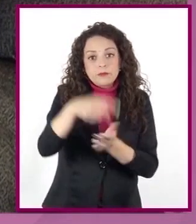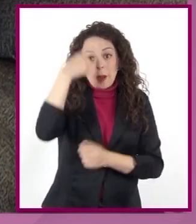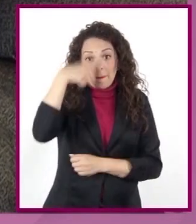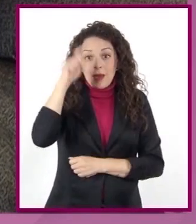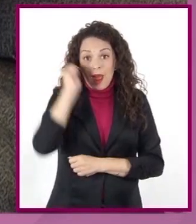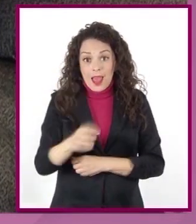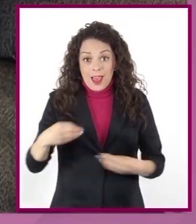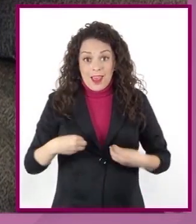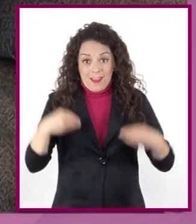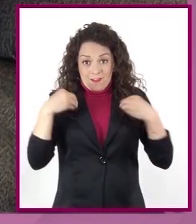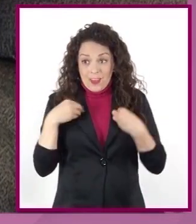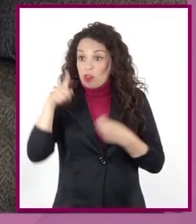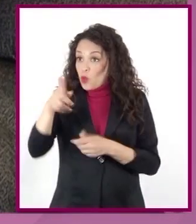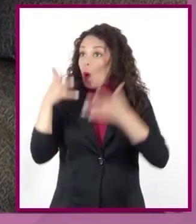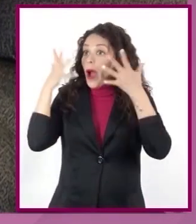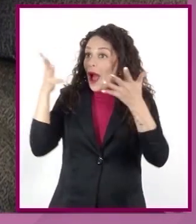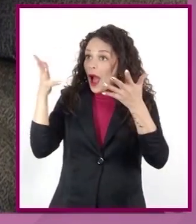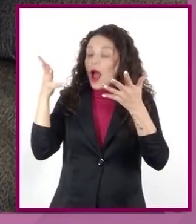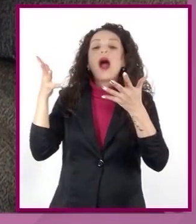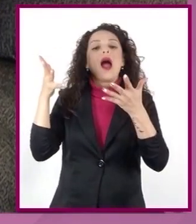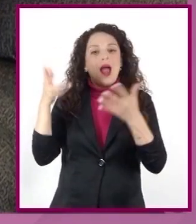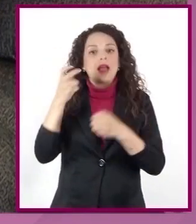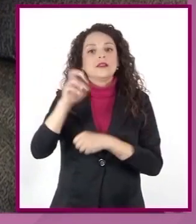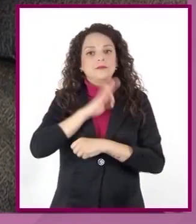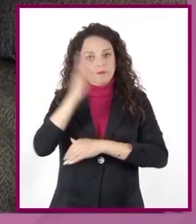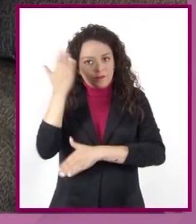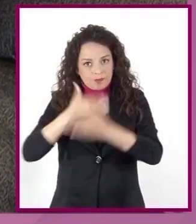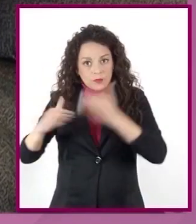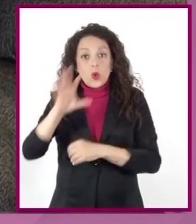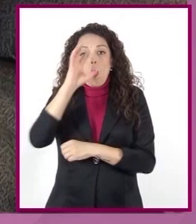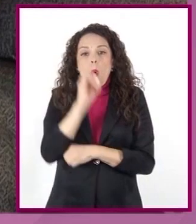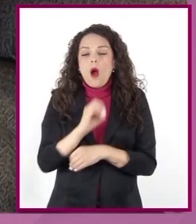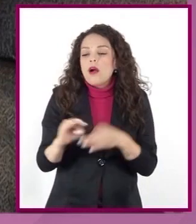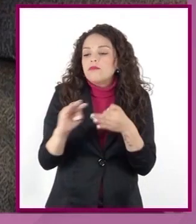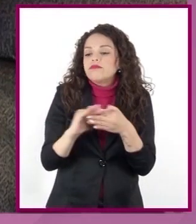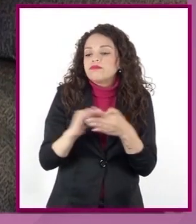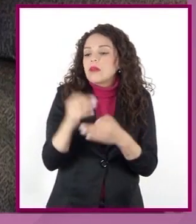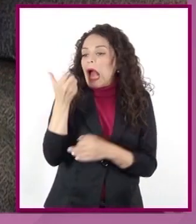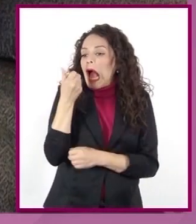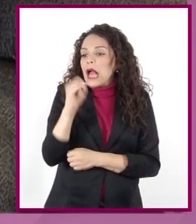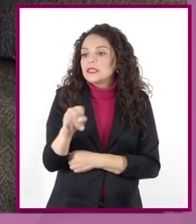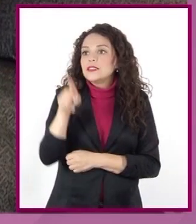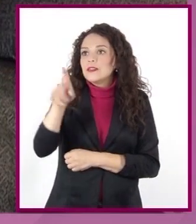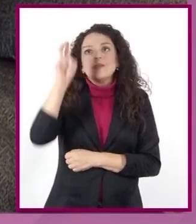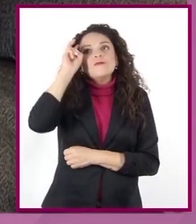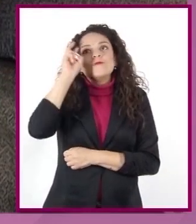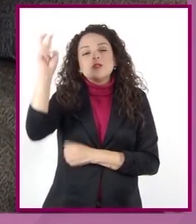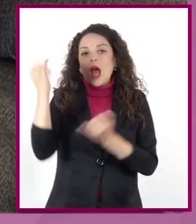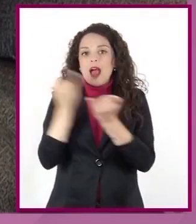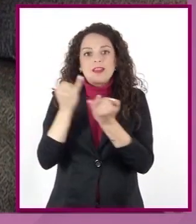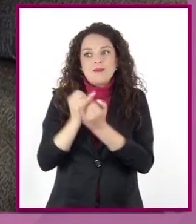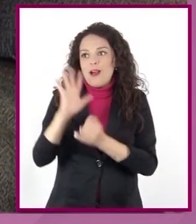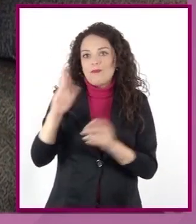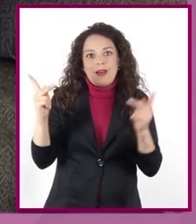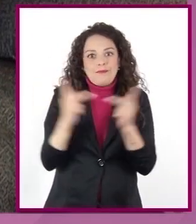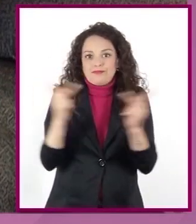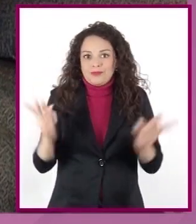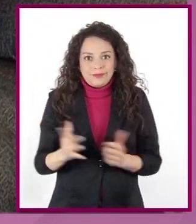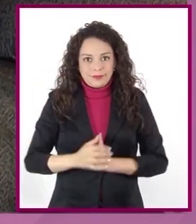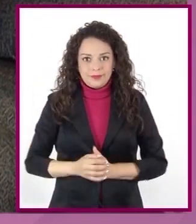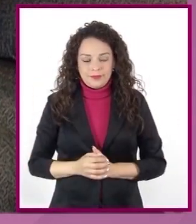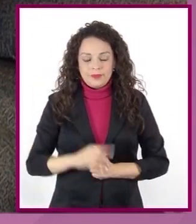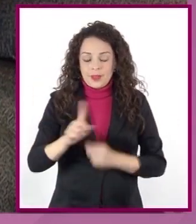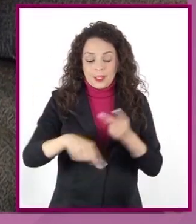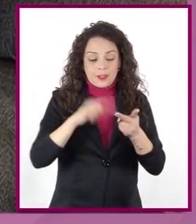como tú quieres o lo más parecido posible, pero no pierdas tiempo quejándote, porque no ganas nada con eso. Segundo consejo,